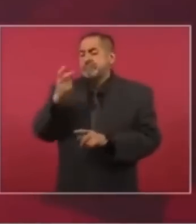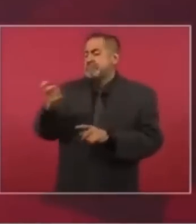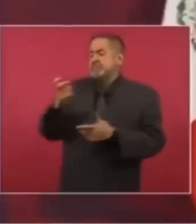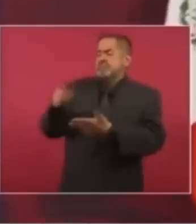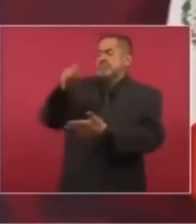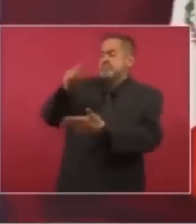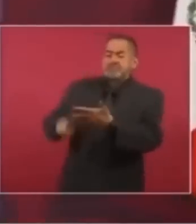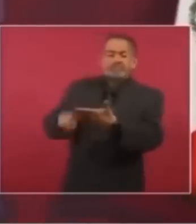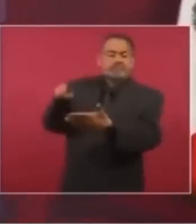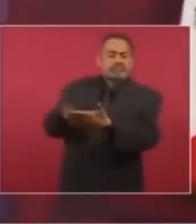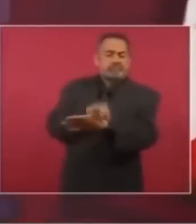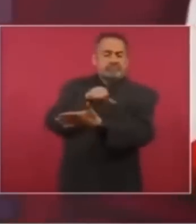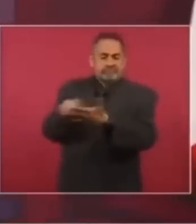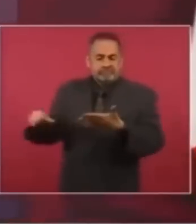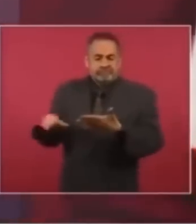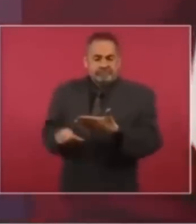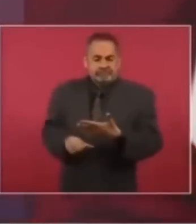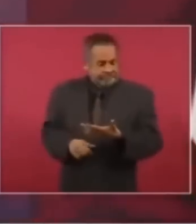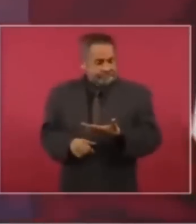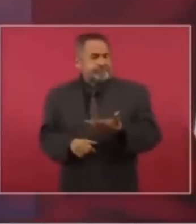los legisladores,